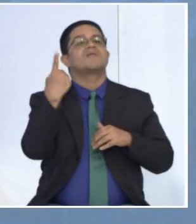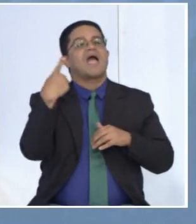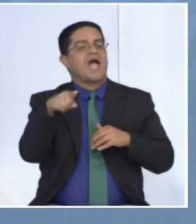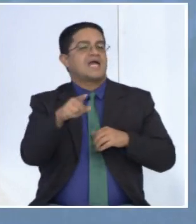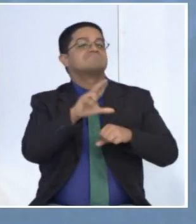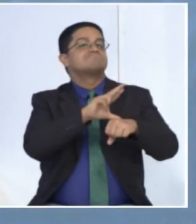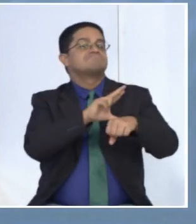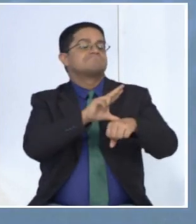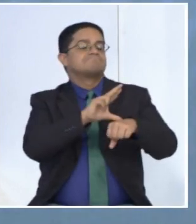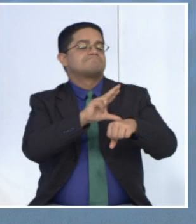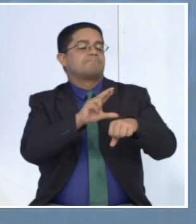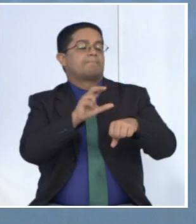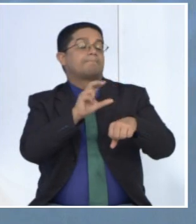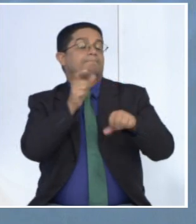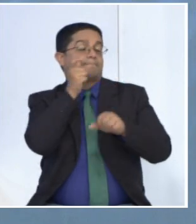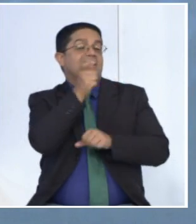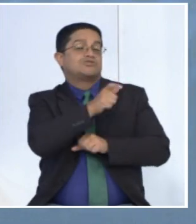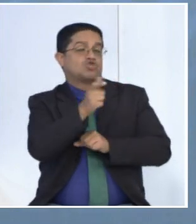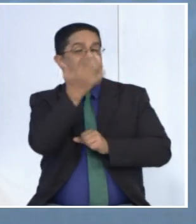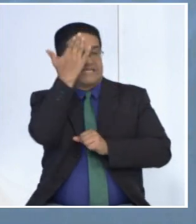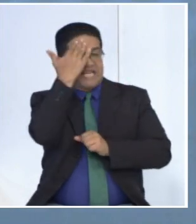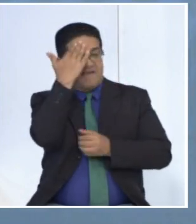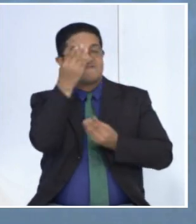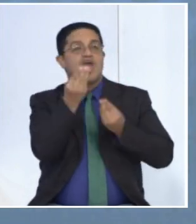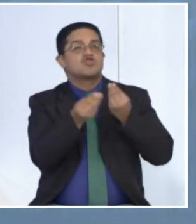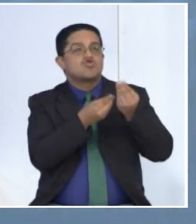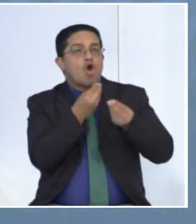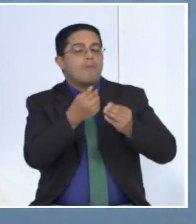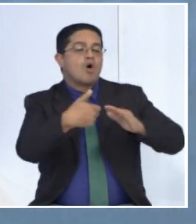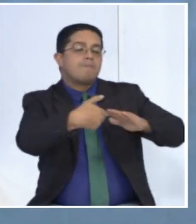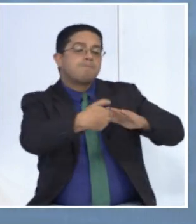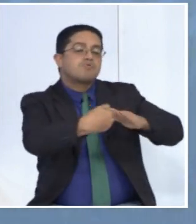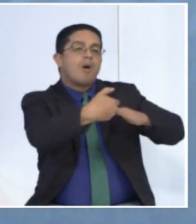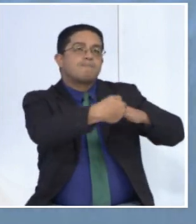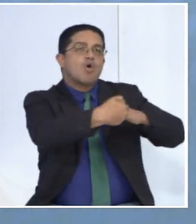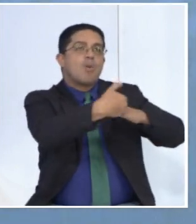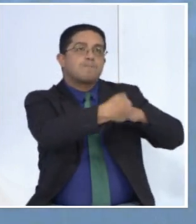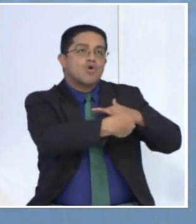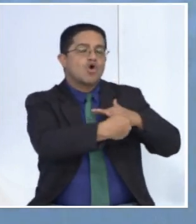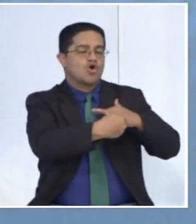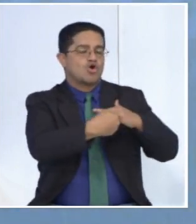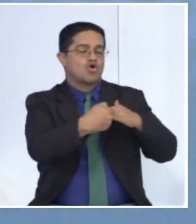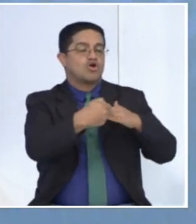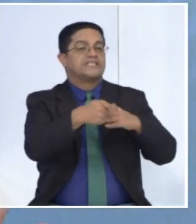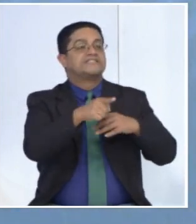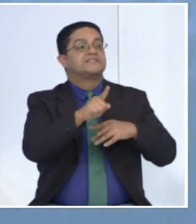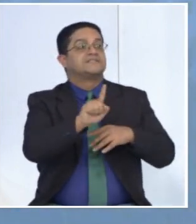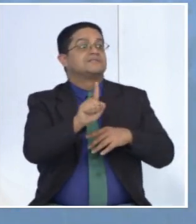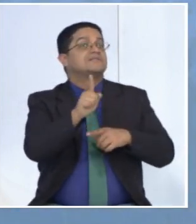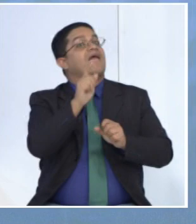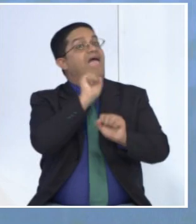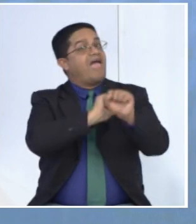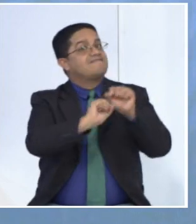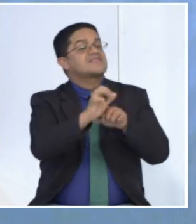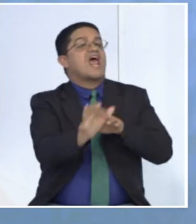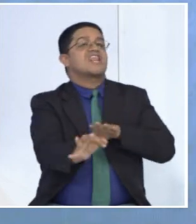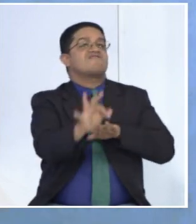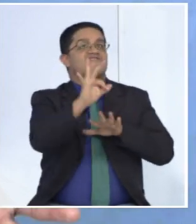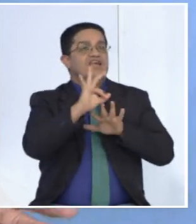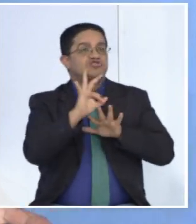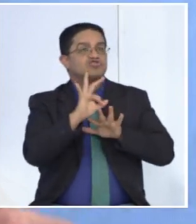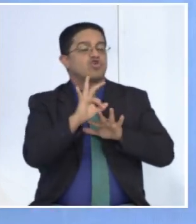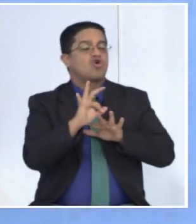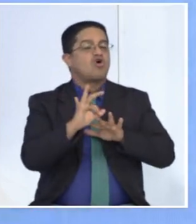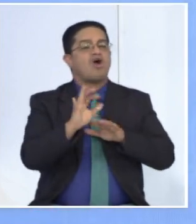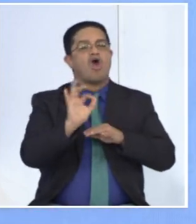podólogos que manejan este tipo de cortes del paciente para evitar infecciones, para evitar que